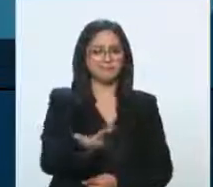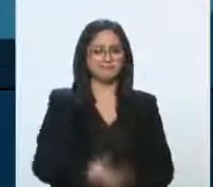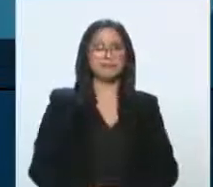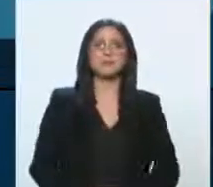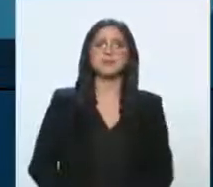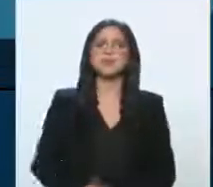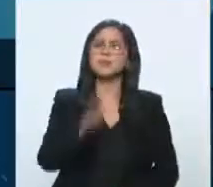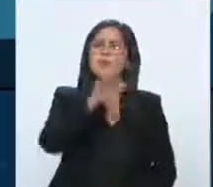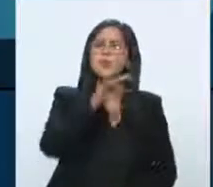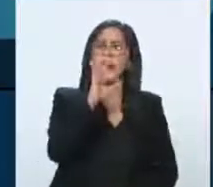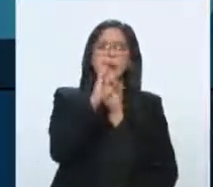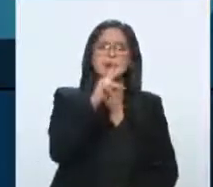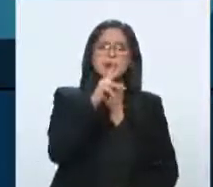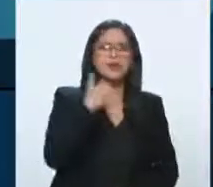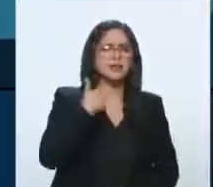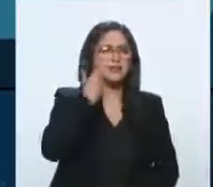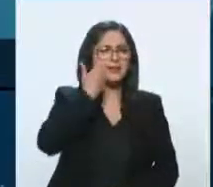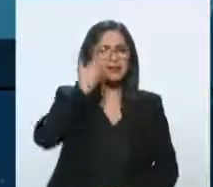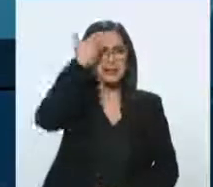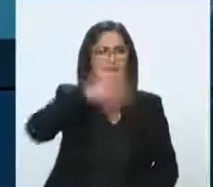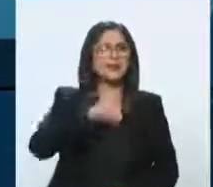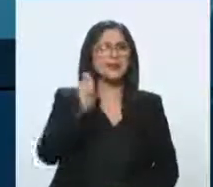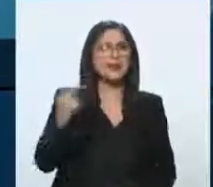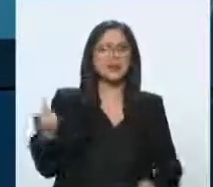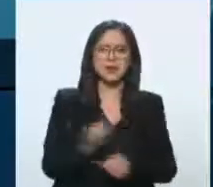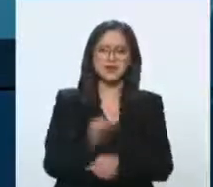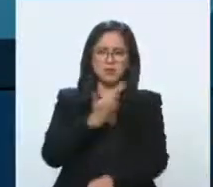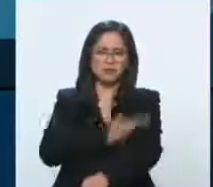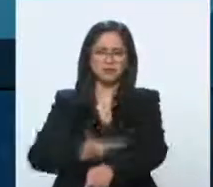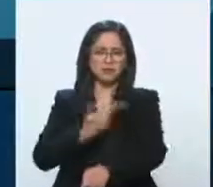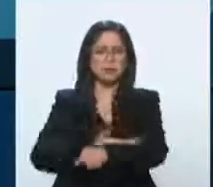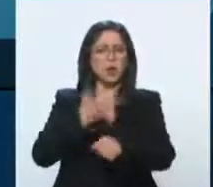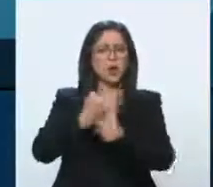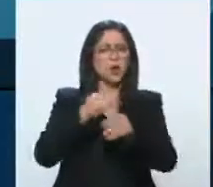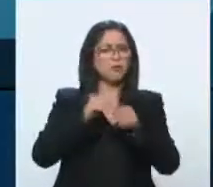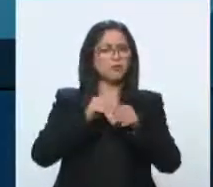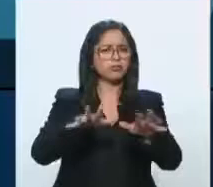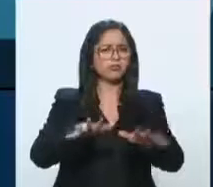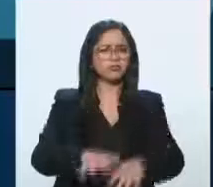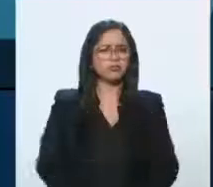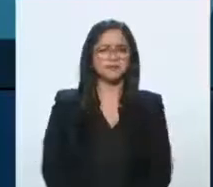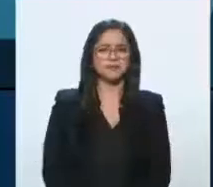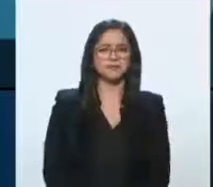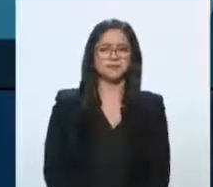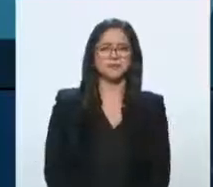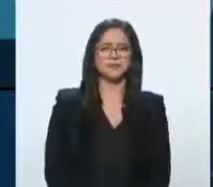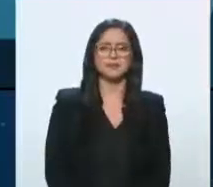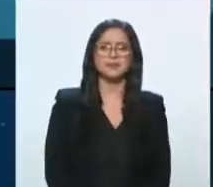poco, Francisco, de cómo estuvo el proceso que nos lleva a este resultado. Pues mira,